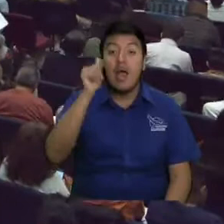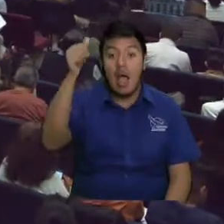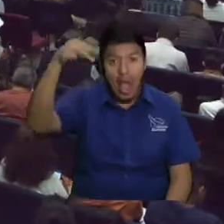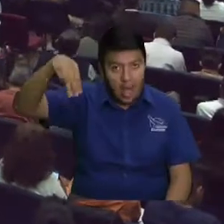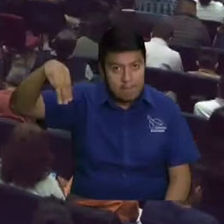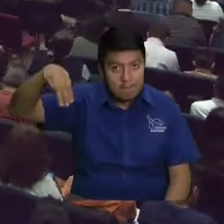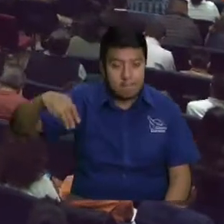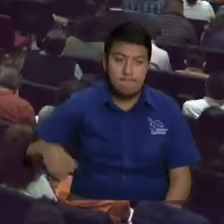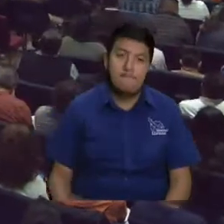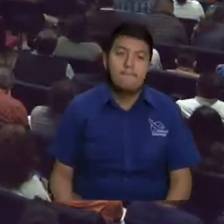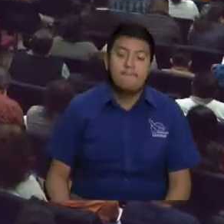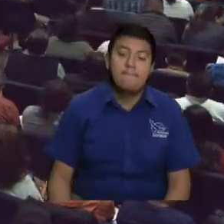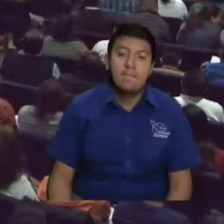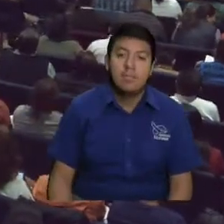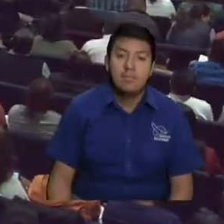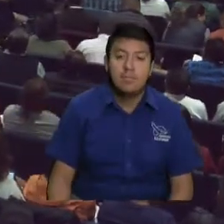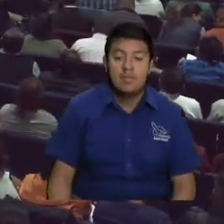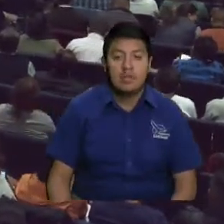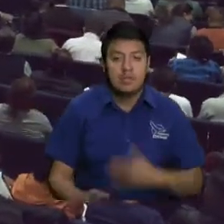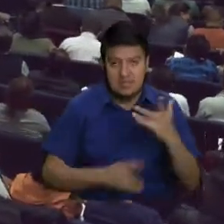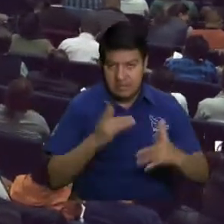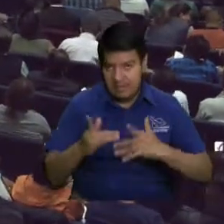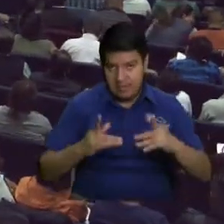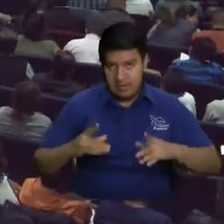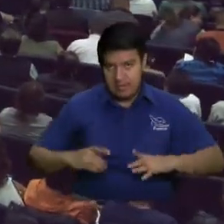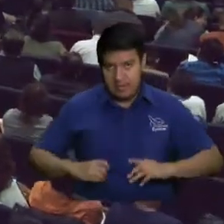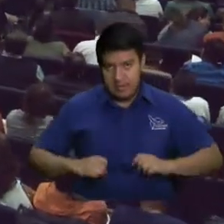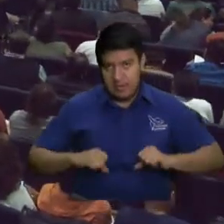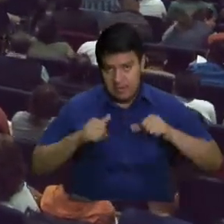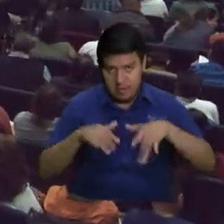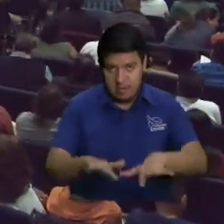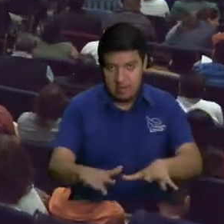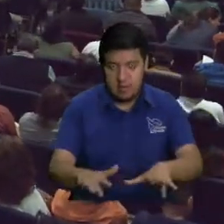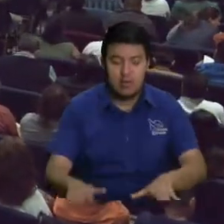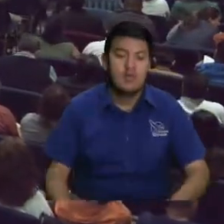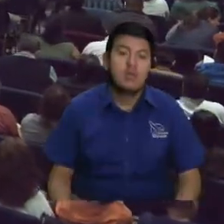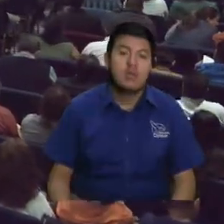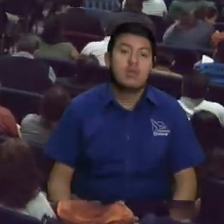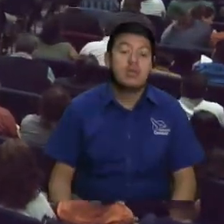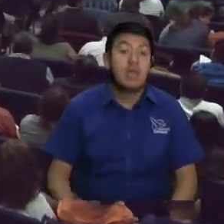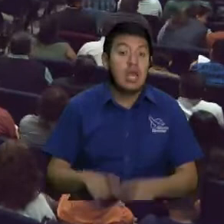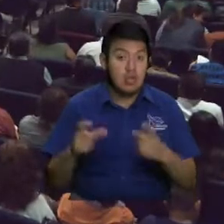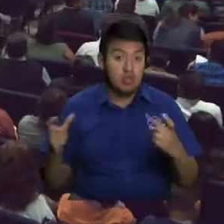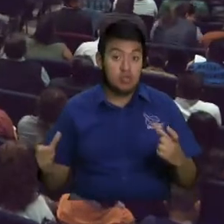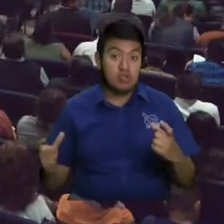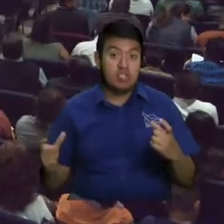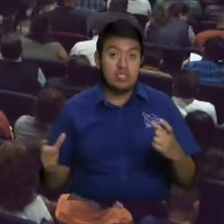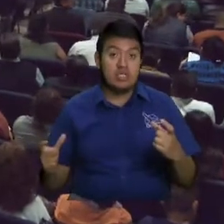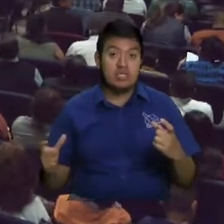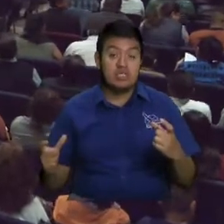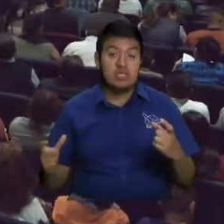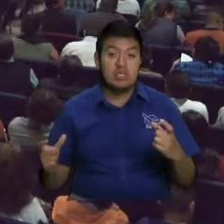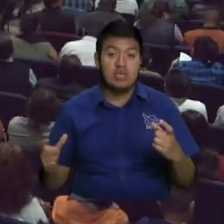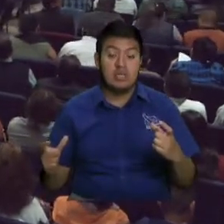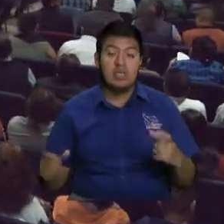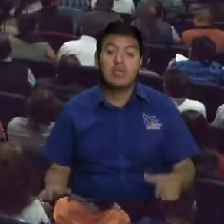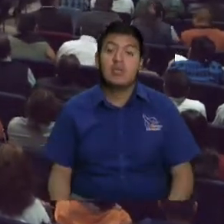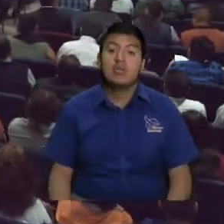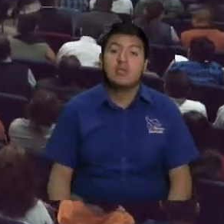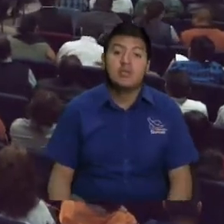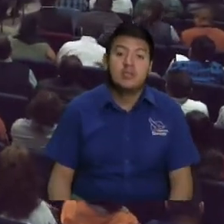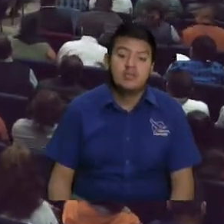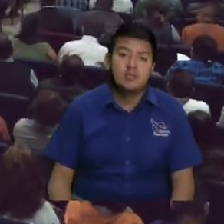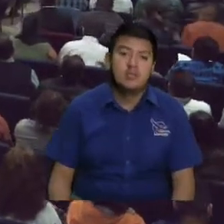esa ofrenda eran animales que había matado, ¿verdad? Entonces dice que cayó un profundo